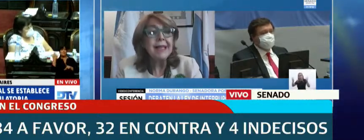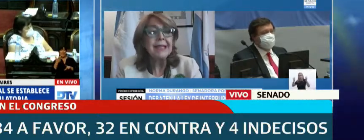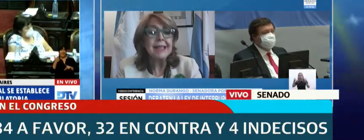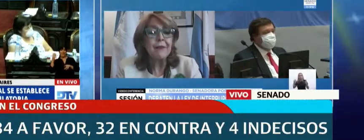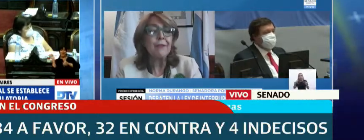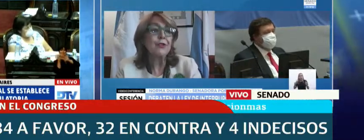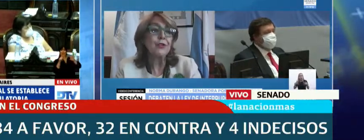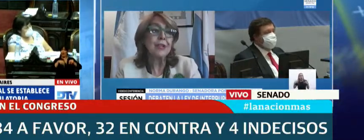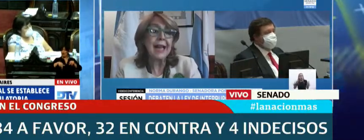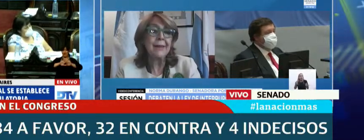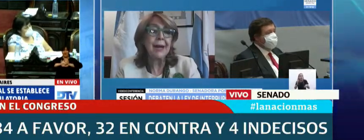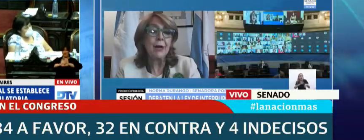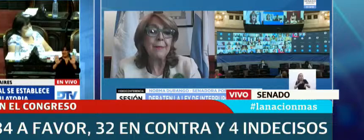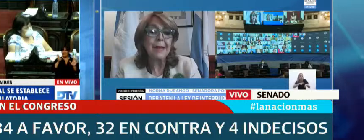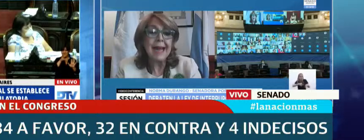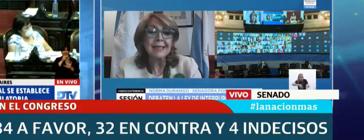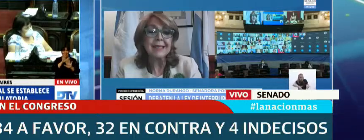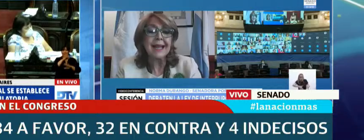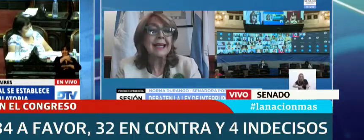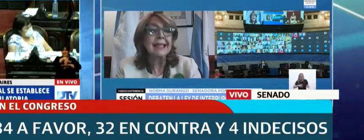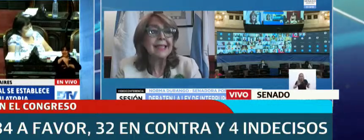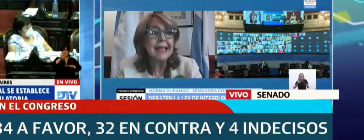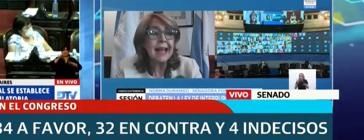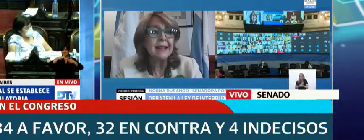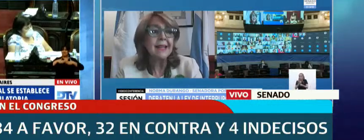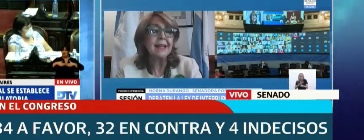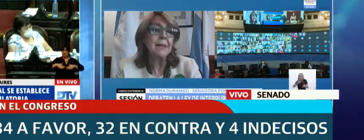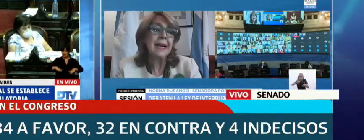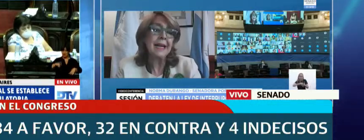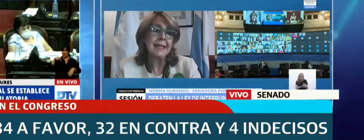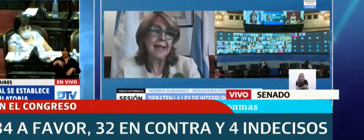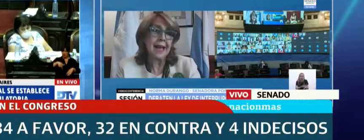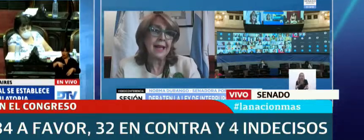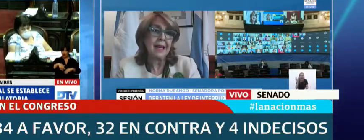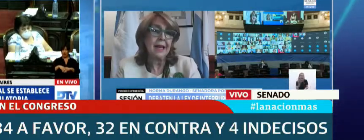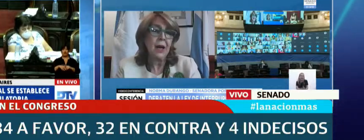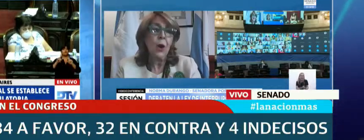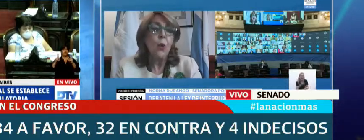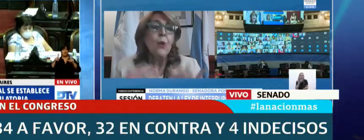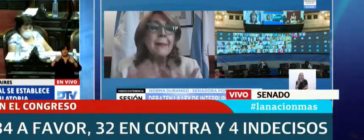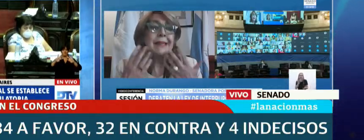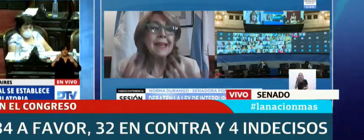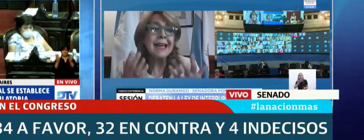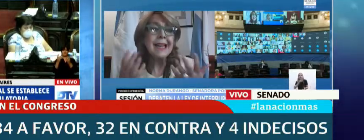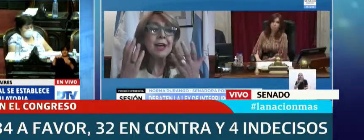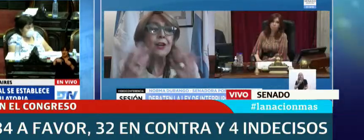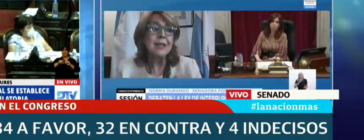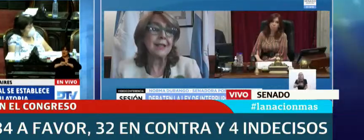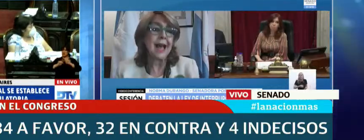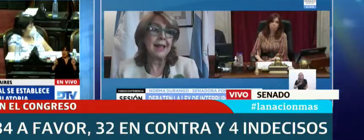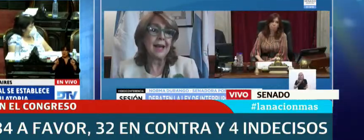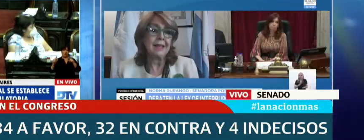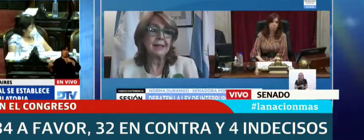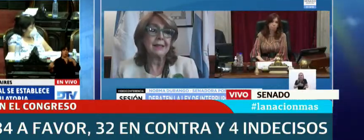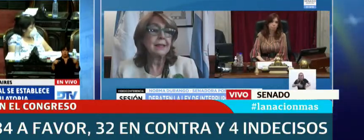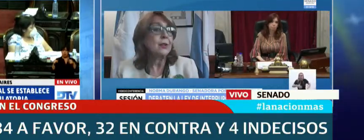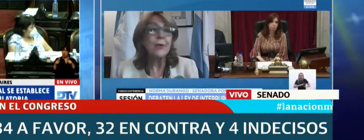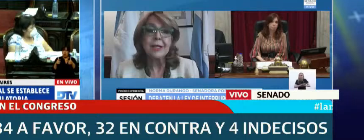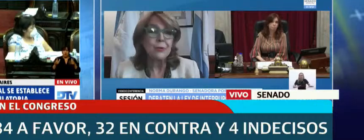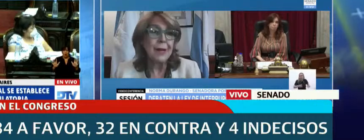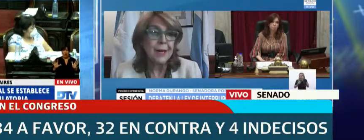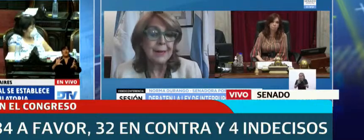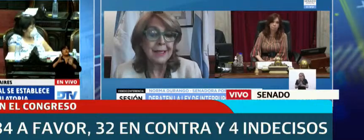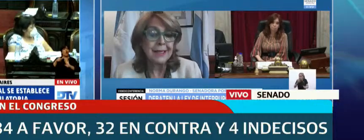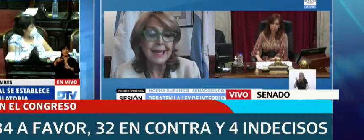por eso vuelvo a tu planteo todos son costos también todo es forzoso siempre va a